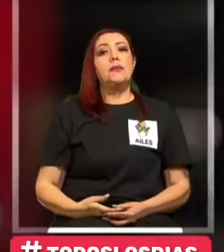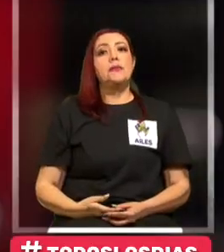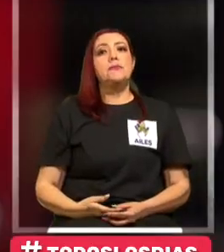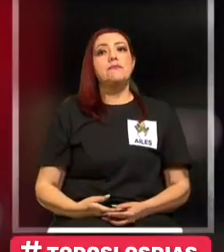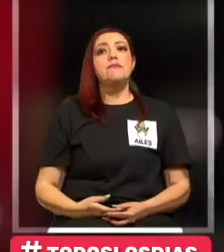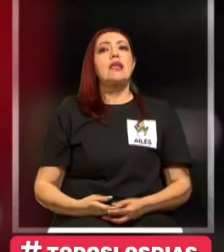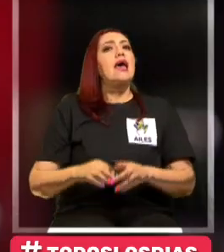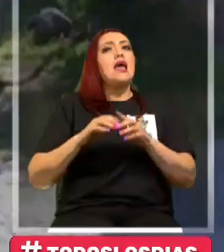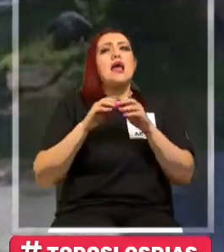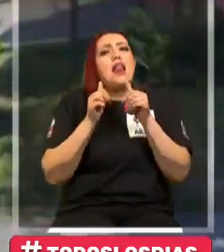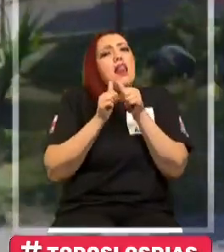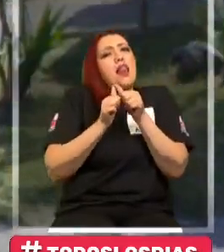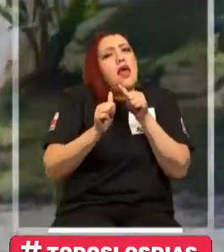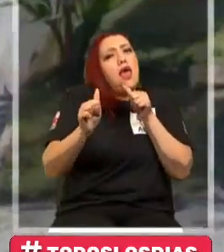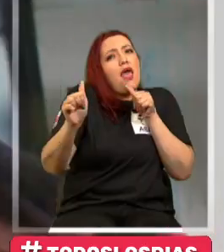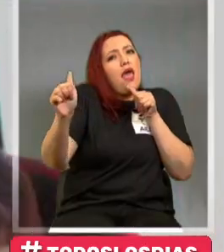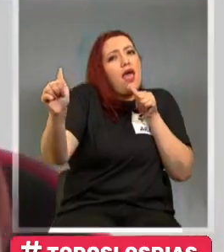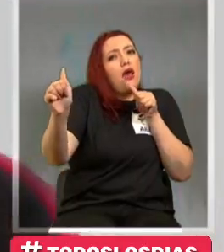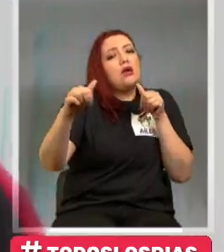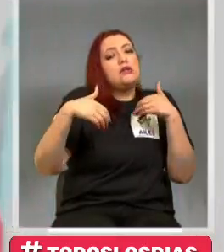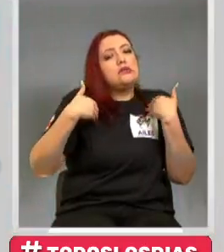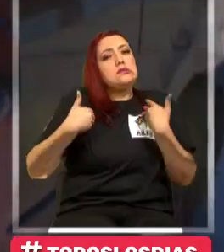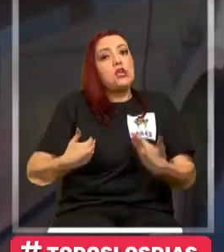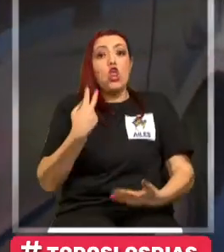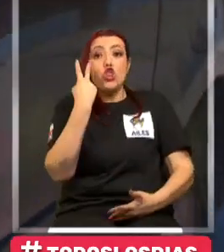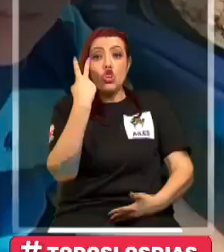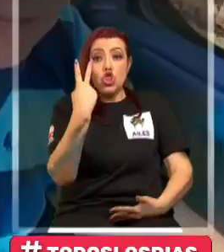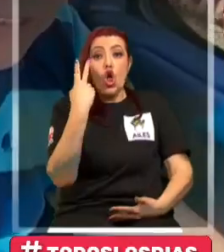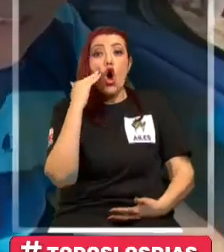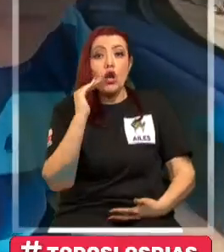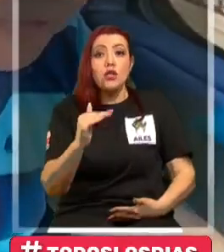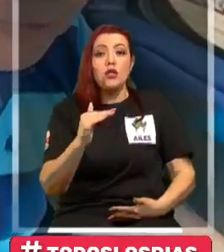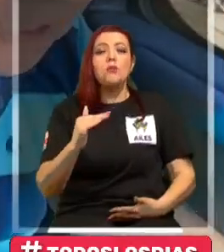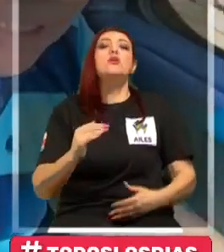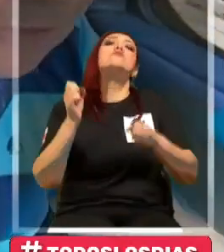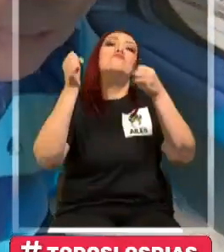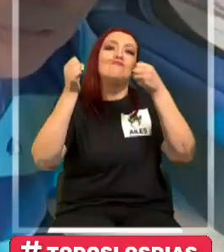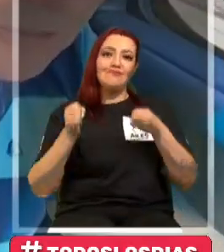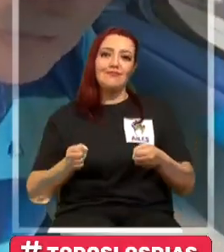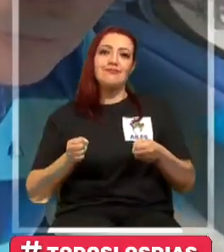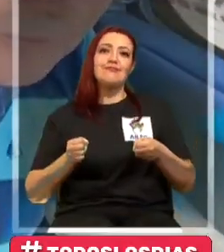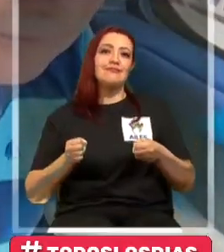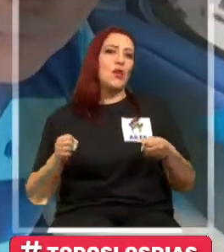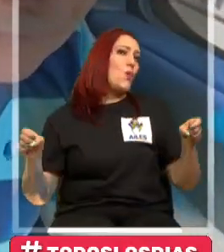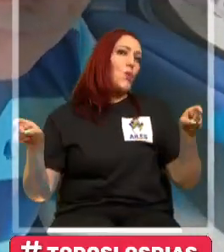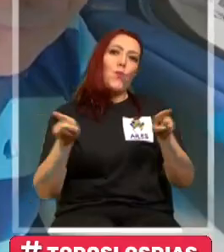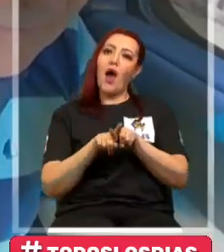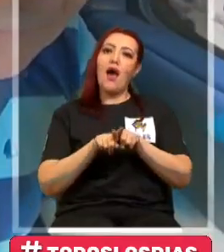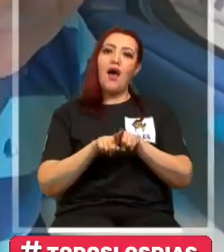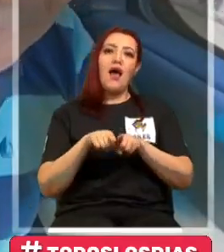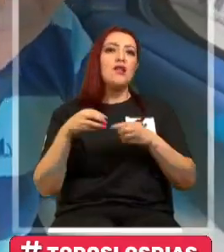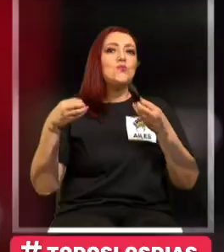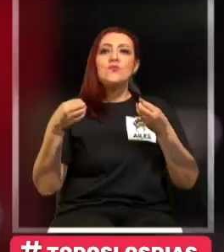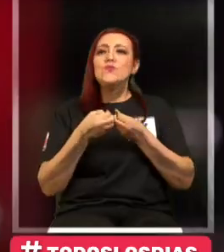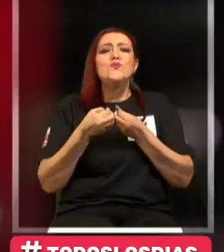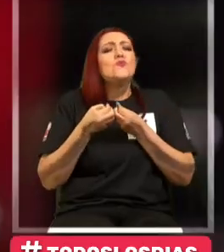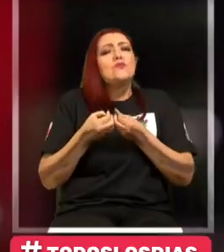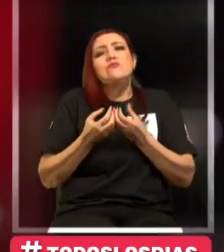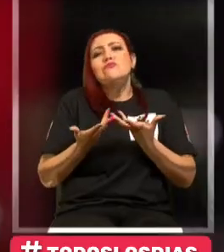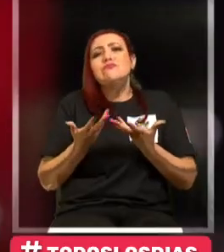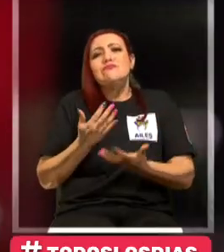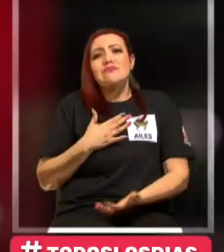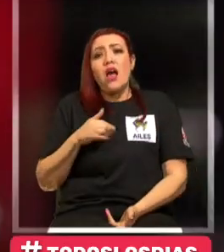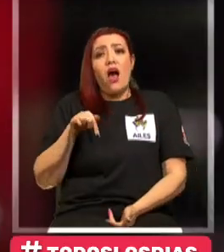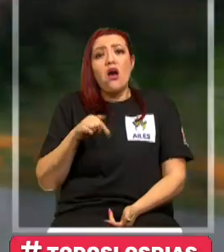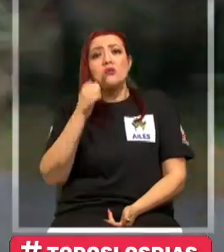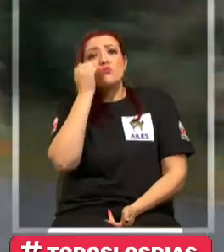Lejos y es cansador el viaje, sobre todo con 2 niños, pero vale la pena. Se me ha hecho súper grato que él me acompañe en